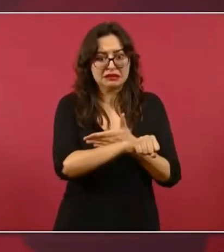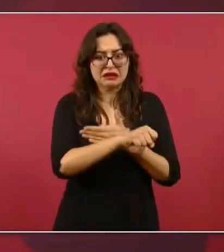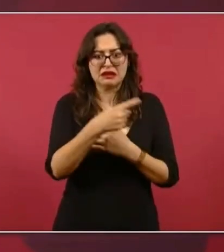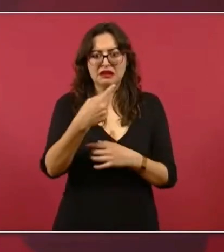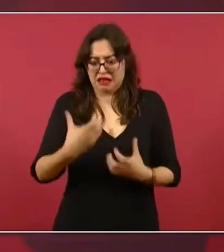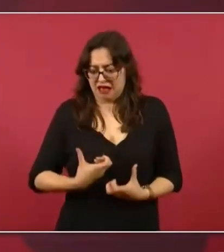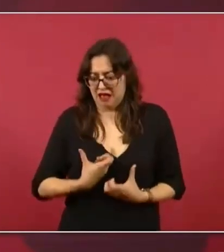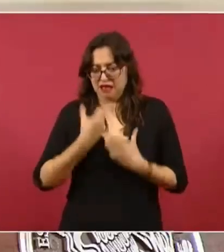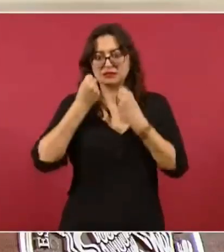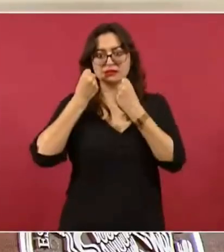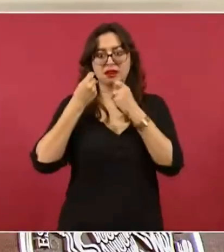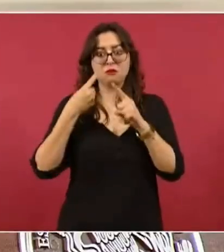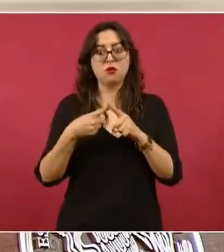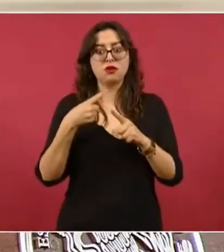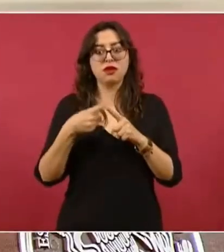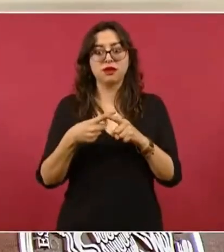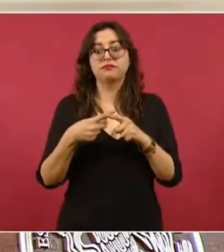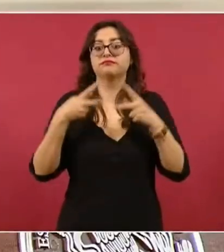Entonces hay que tenerle